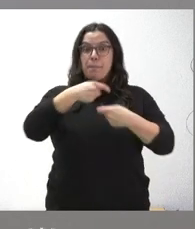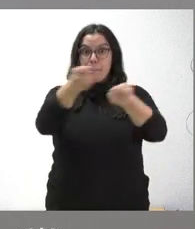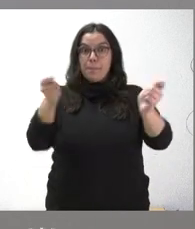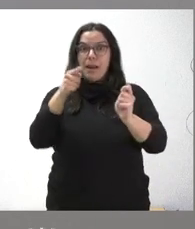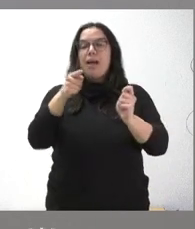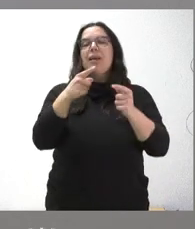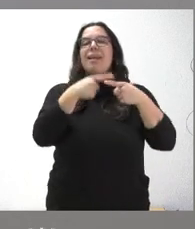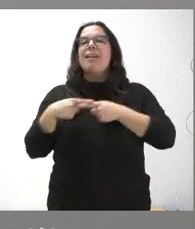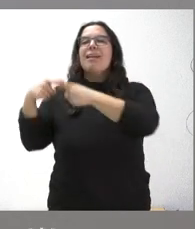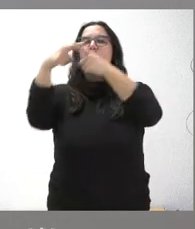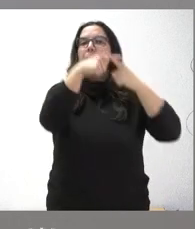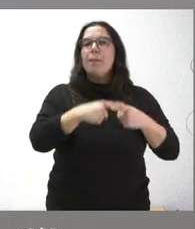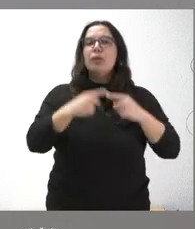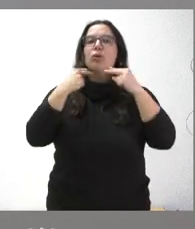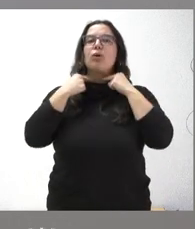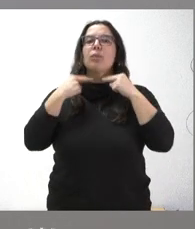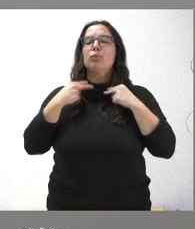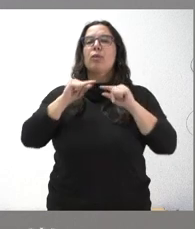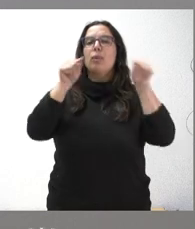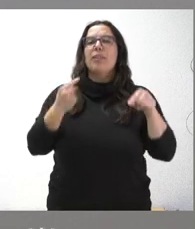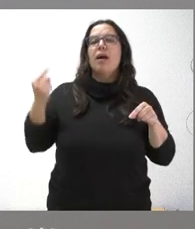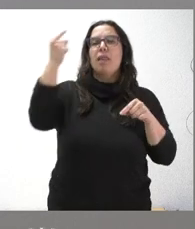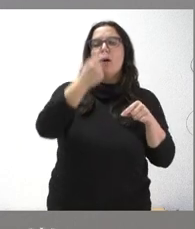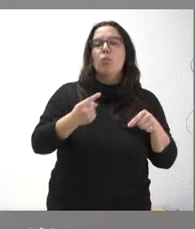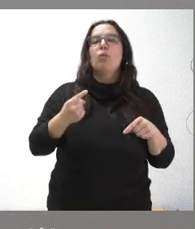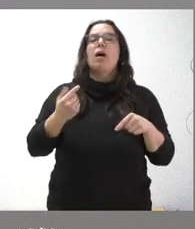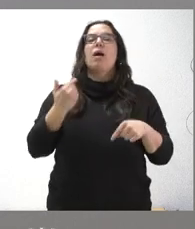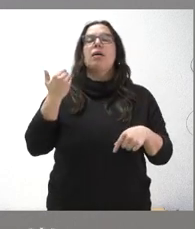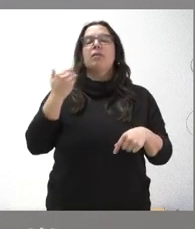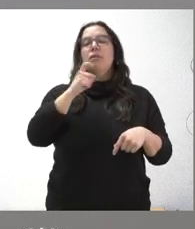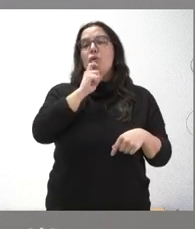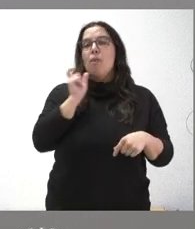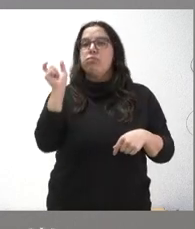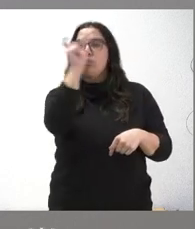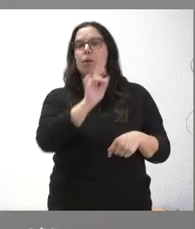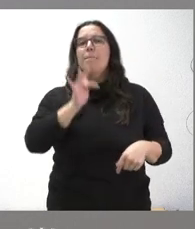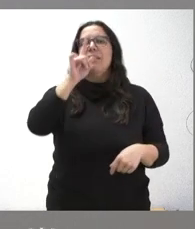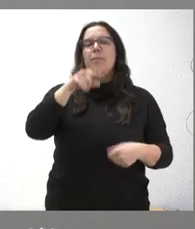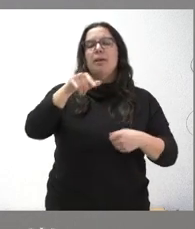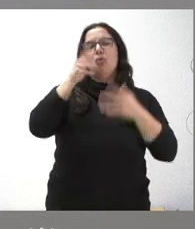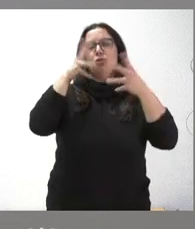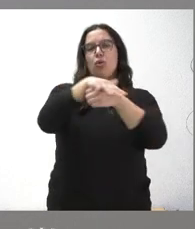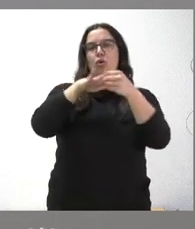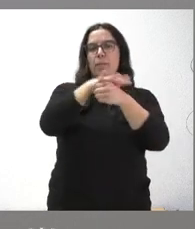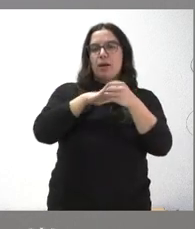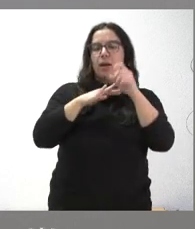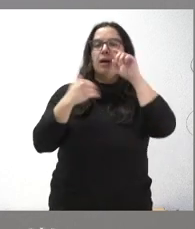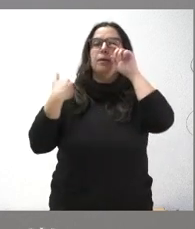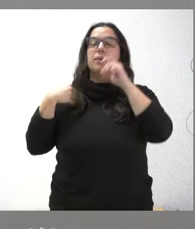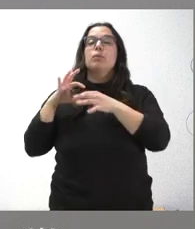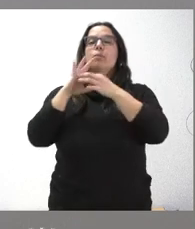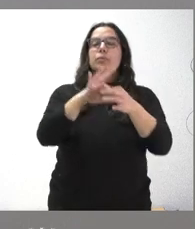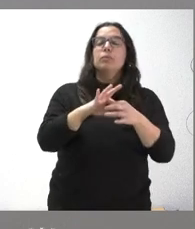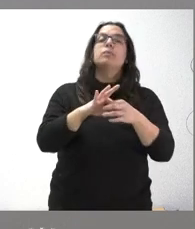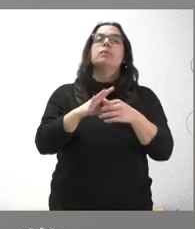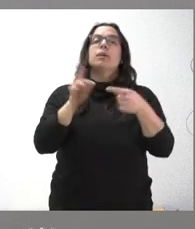distribución para cada una de las provincias así como para el consejo comarcal correspondiente al primero de los programas que es la de la contratación de los trabajadores por importe de